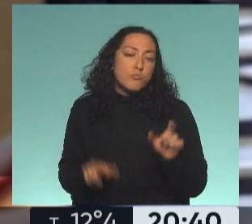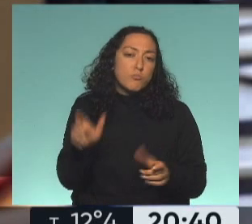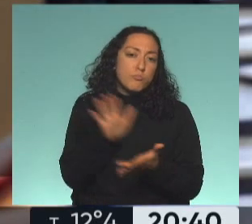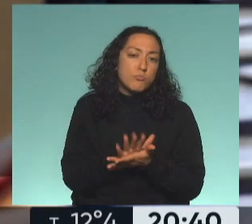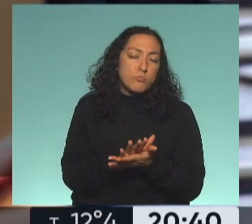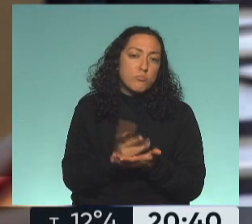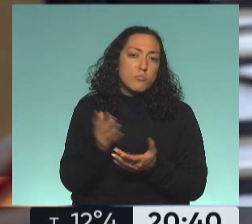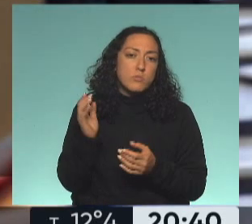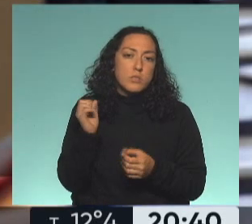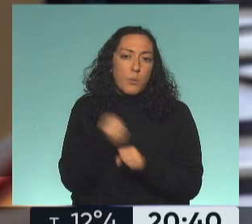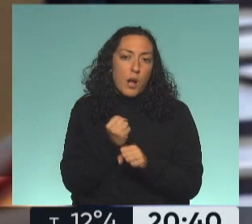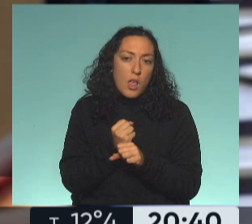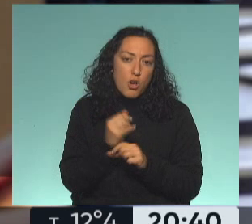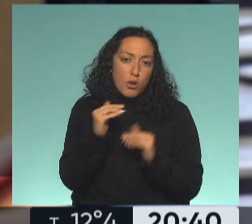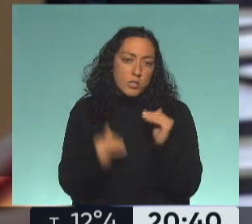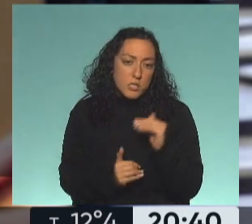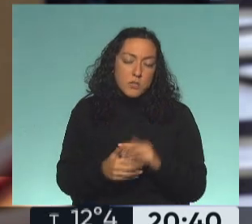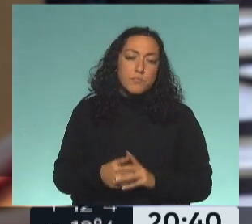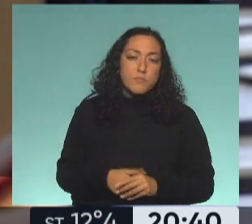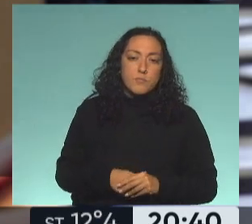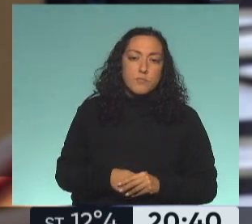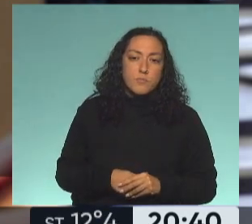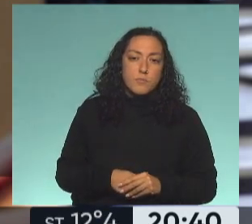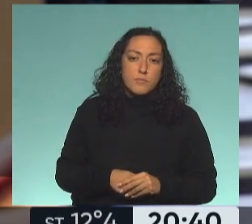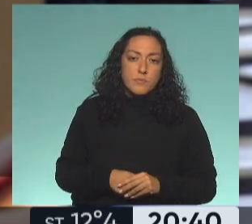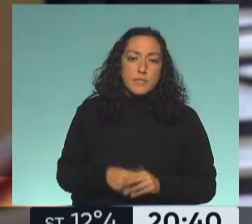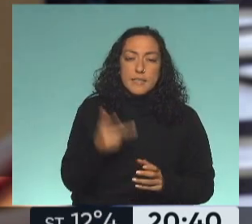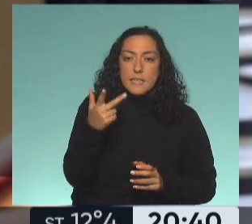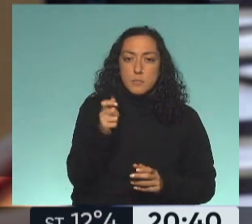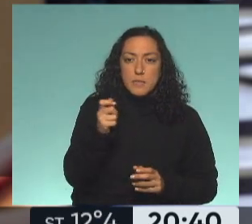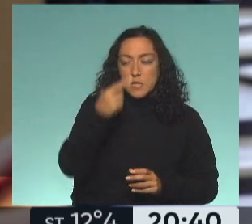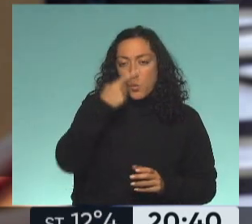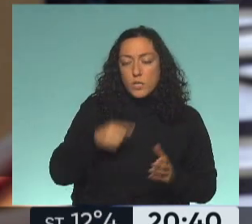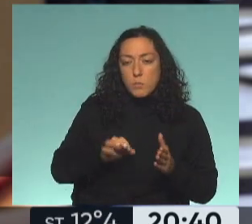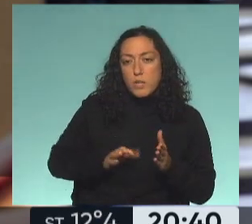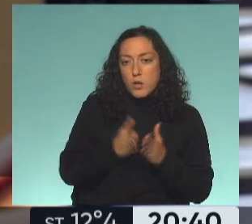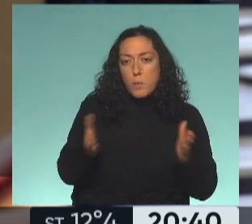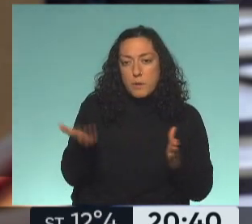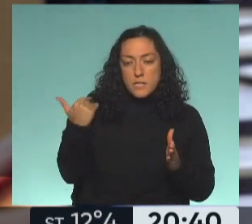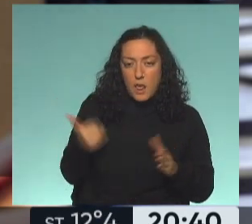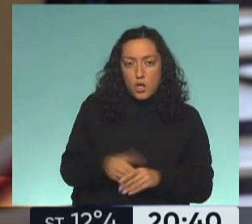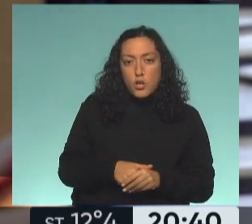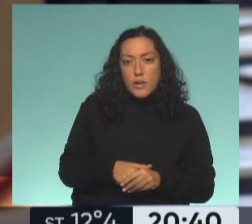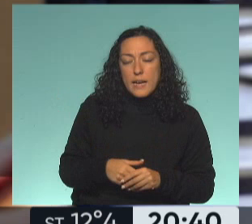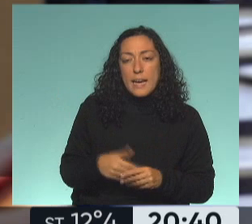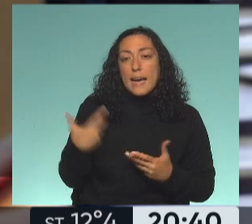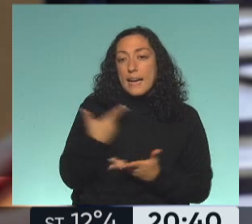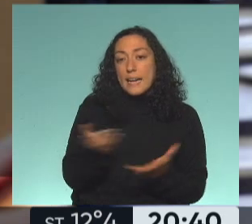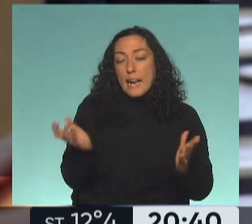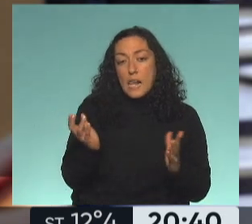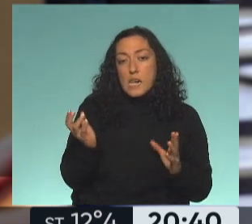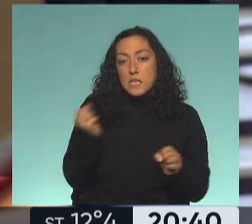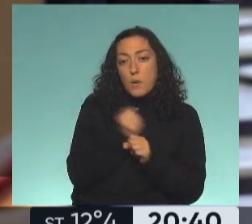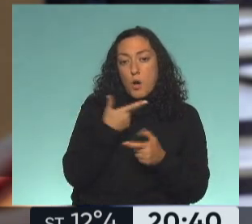por debajo. Si vemos las cifras del último trimestre del año pasado, la tasa de desocupación general se eleva un montón